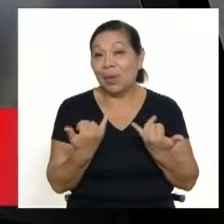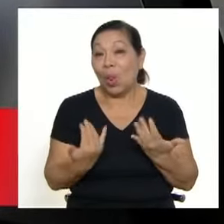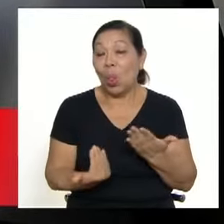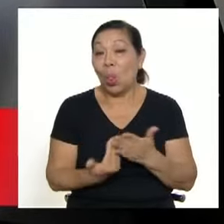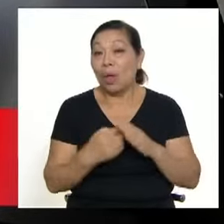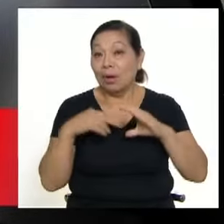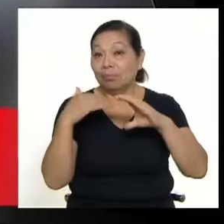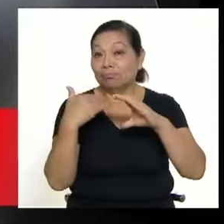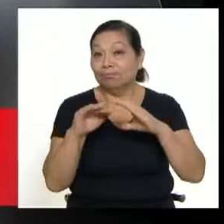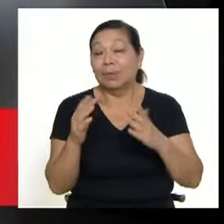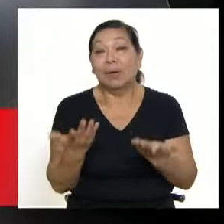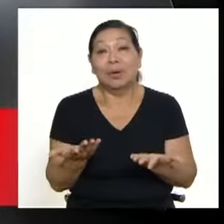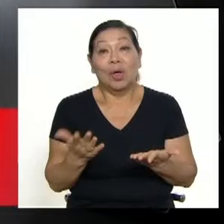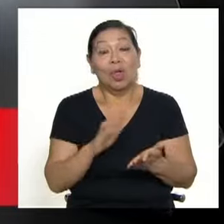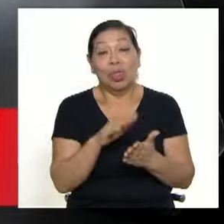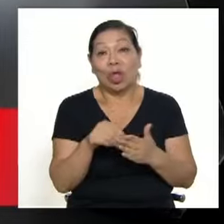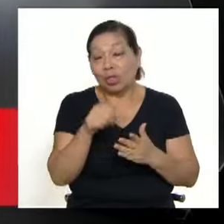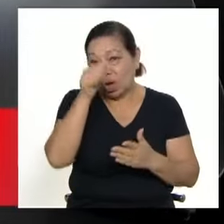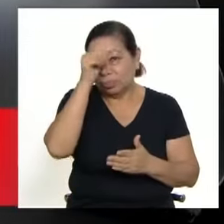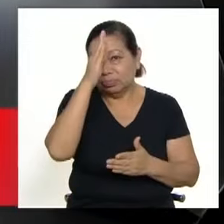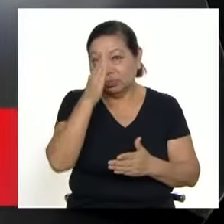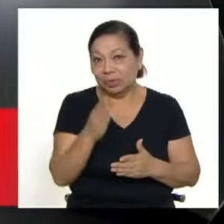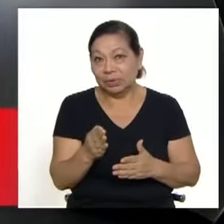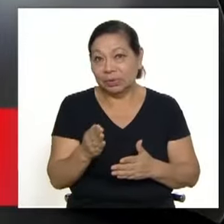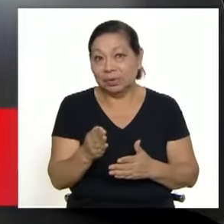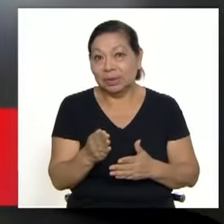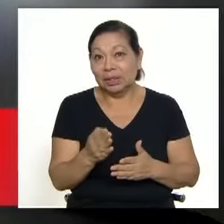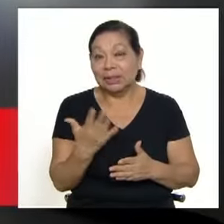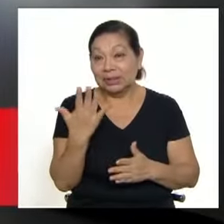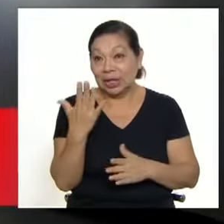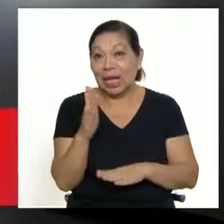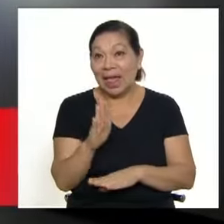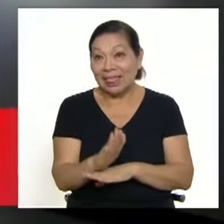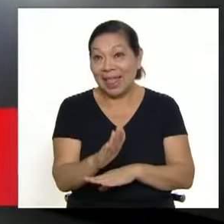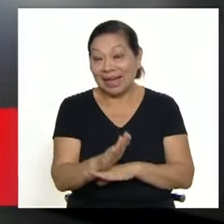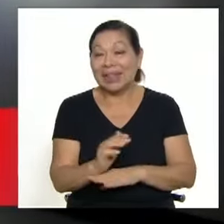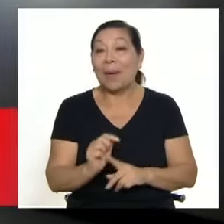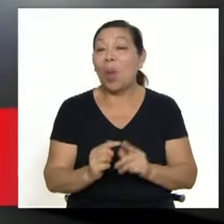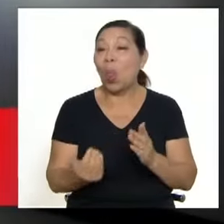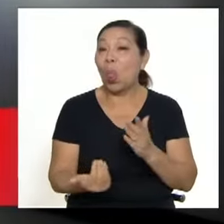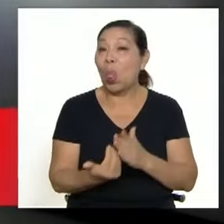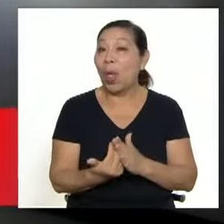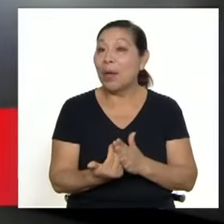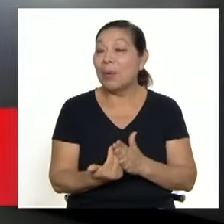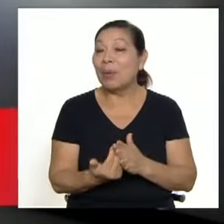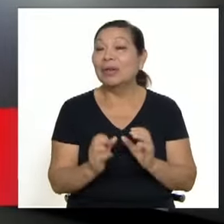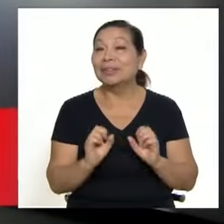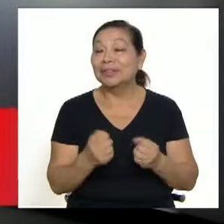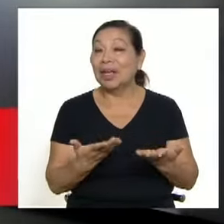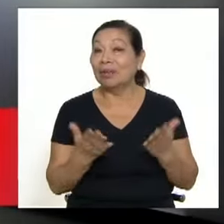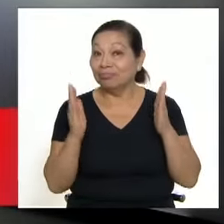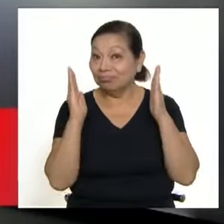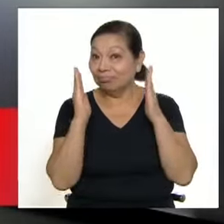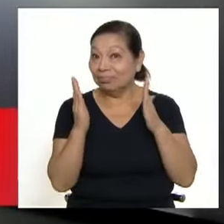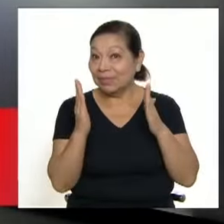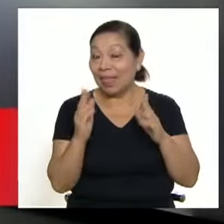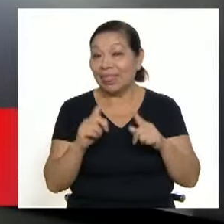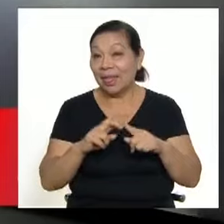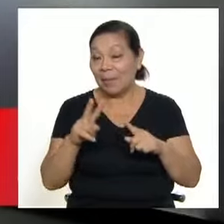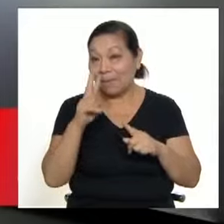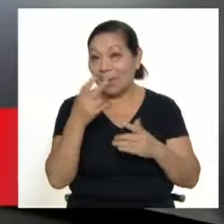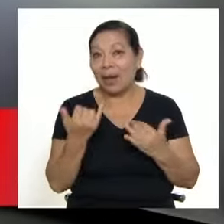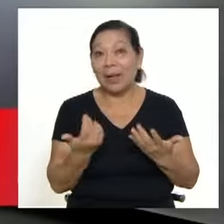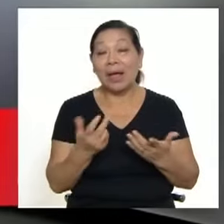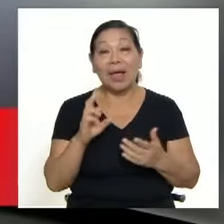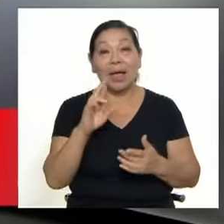nuevo relanzamiento, son todos los domingos a partir de las 5 de la tarde. Un nuevo programa de estreno. Nosotros, esté atento a la señal de TV Perú,